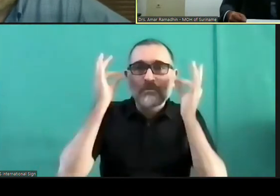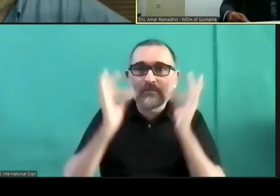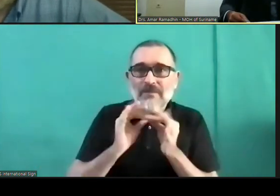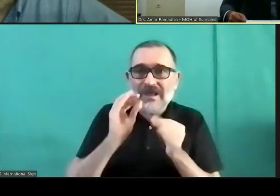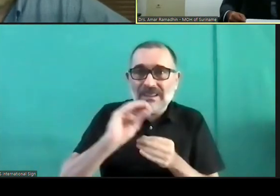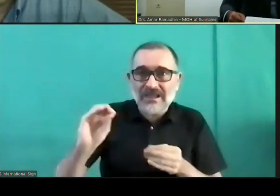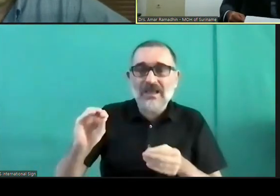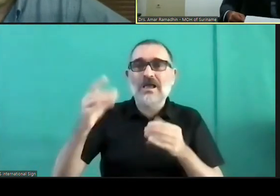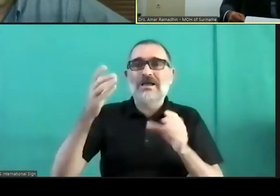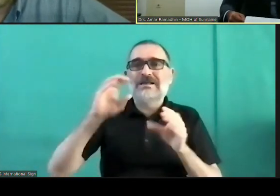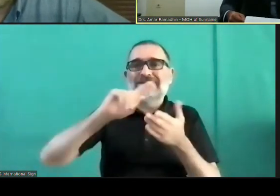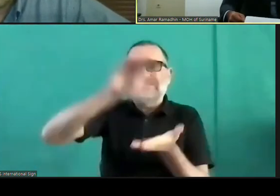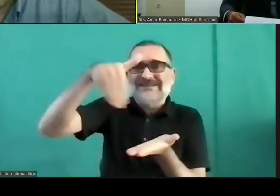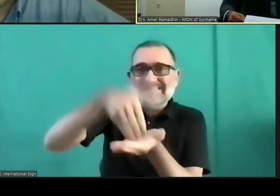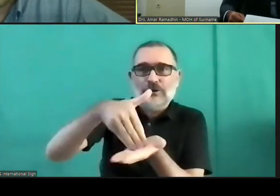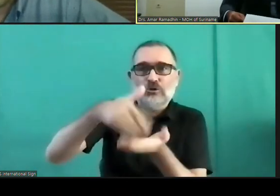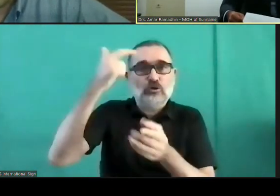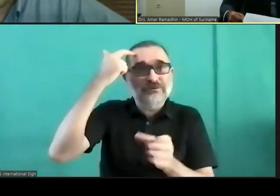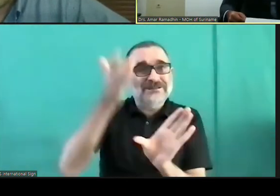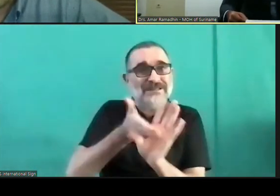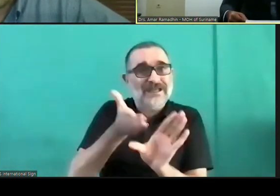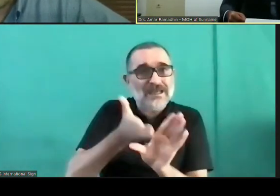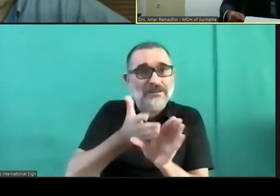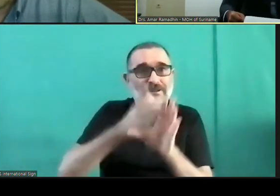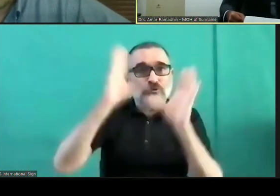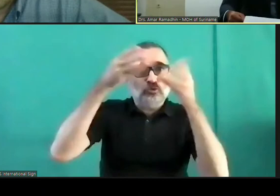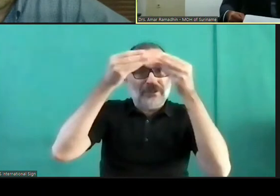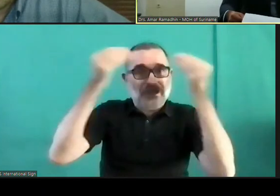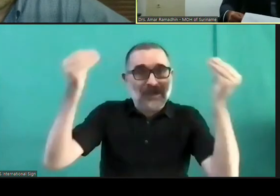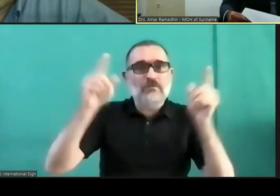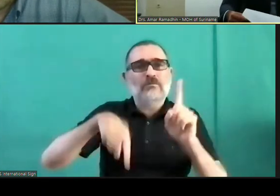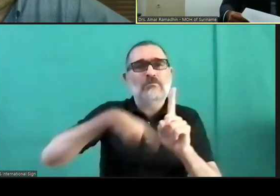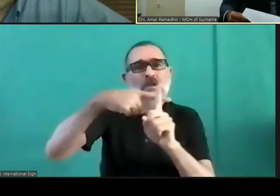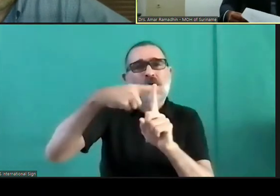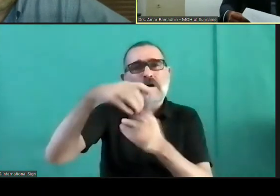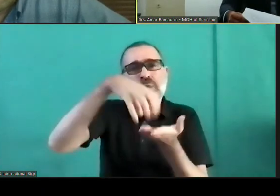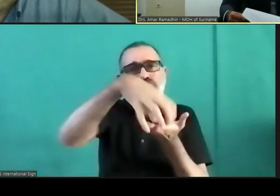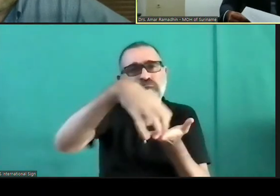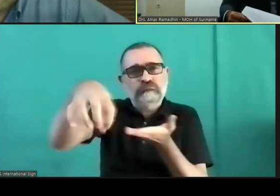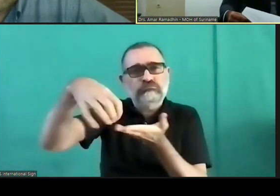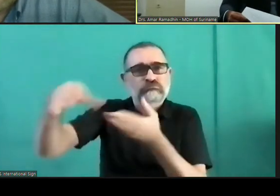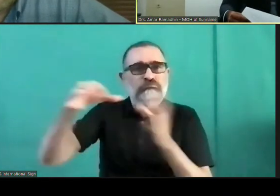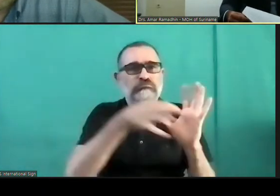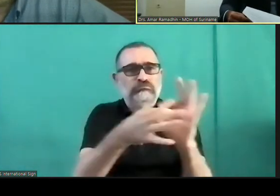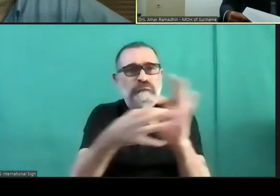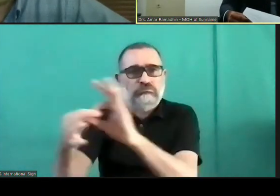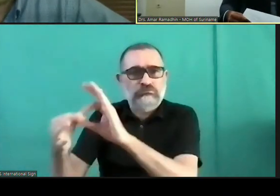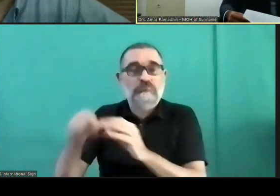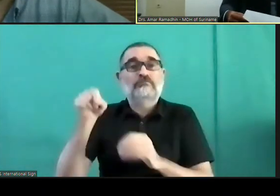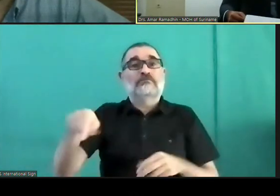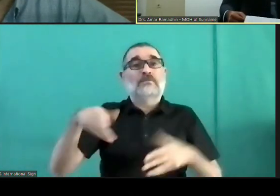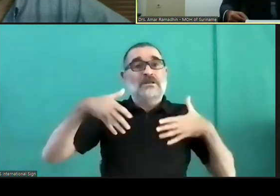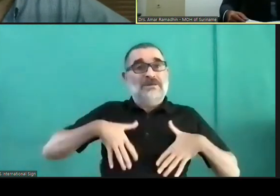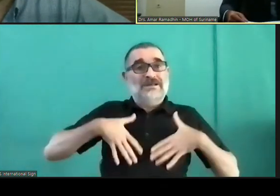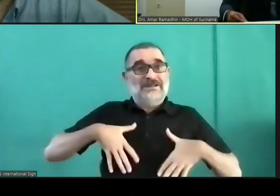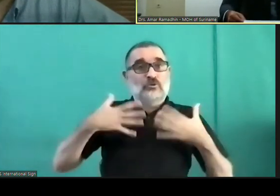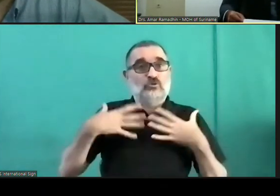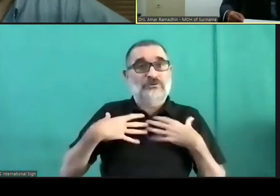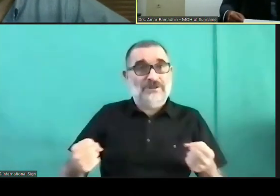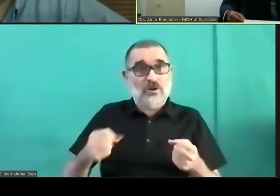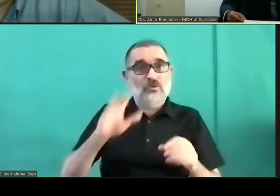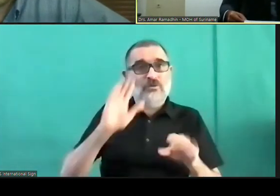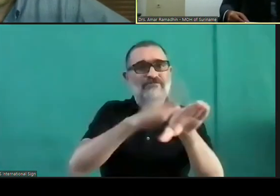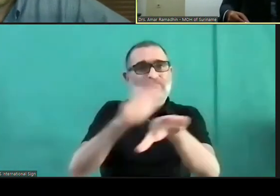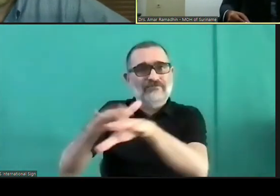económica muy grave por encima de eso tuvimos una estación lluviosa muy qué impacto